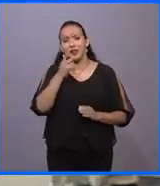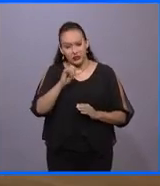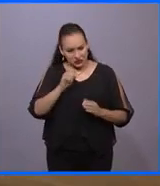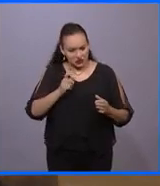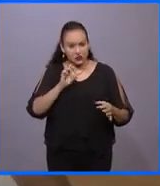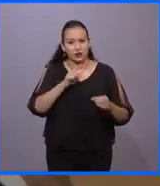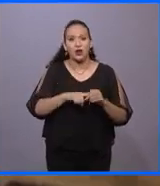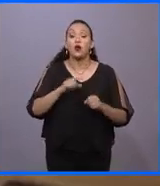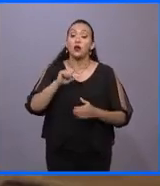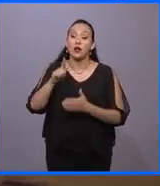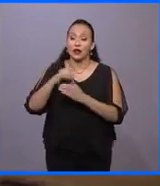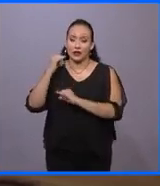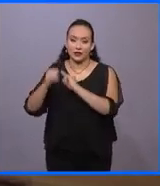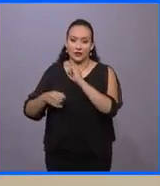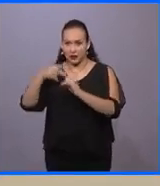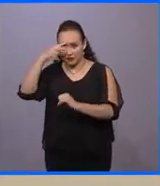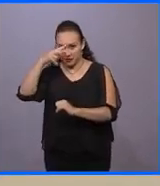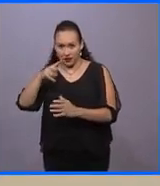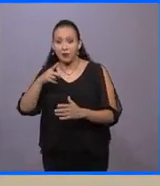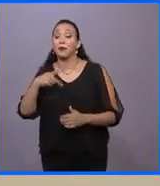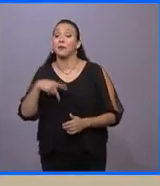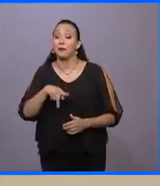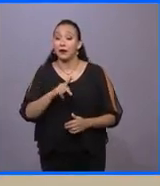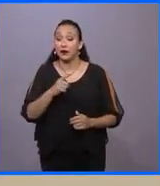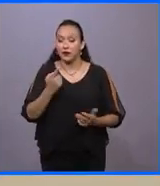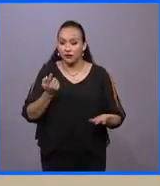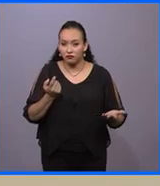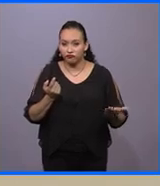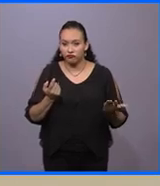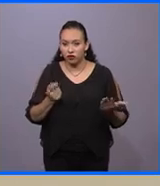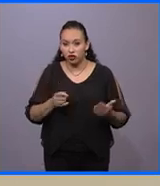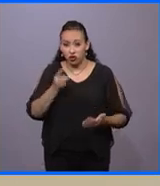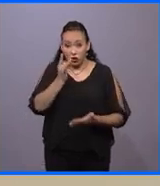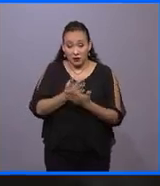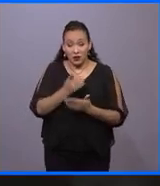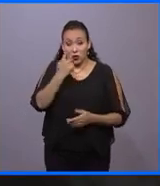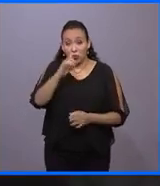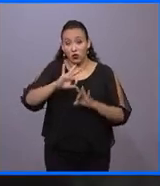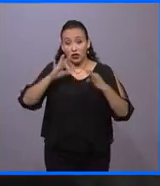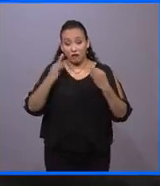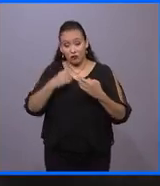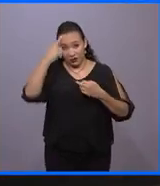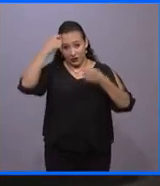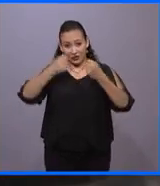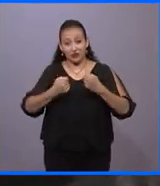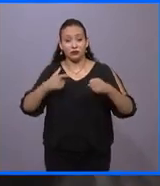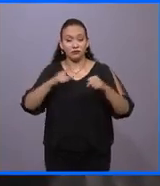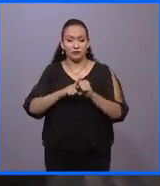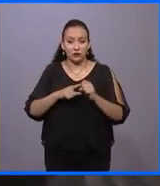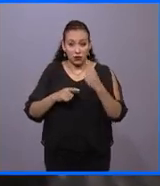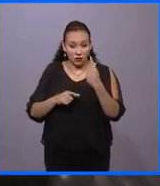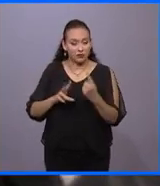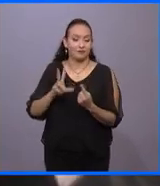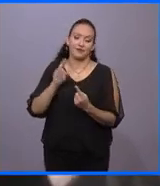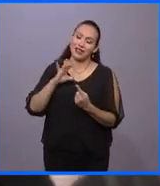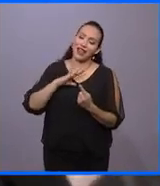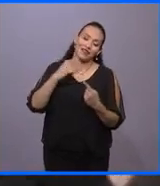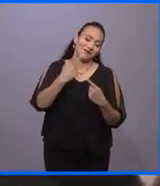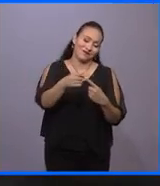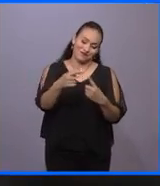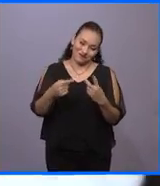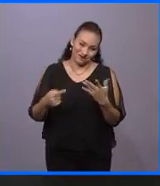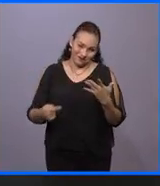internacionales suscritos por México, lo cierto es que no existe un modelo único para el establecimiento de los regímenes de seguridad